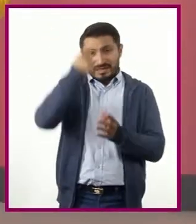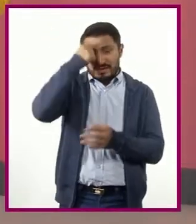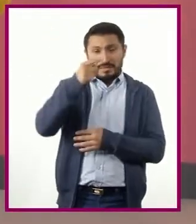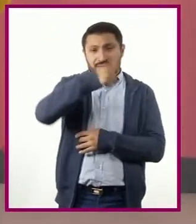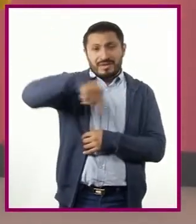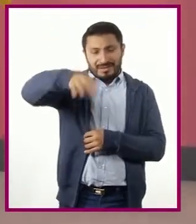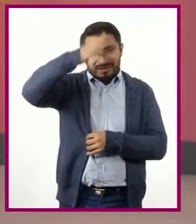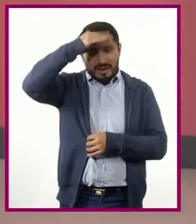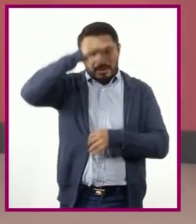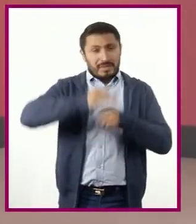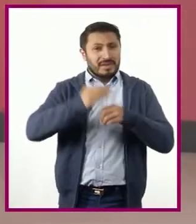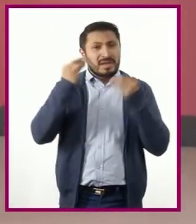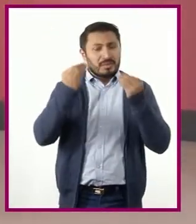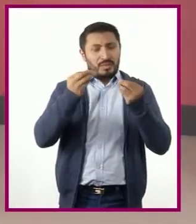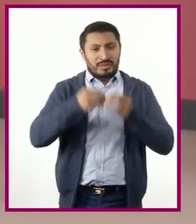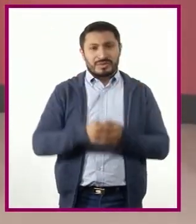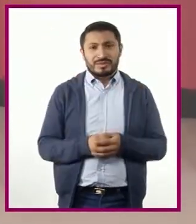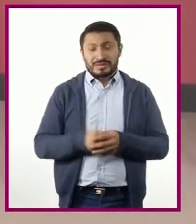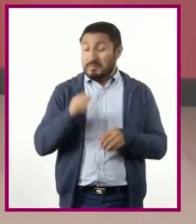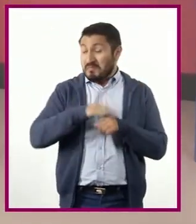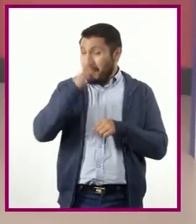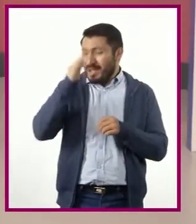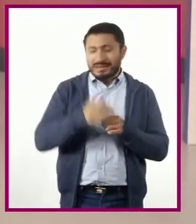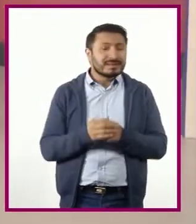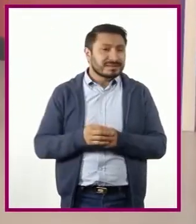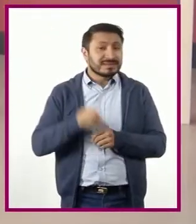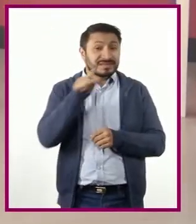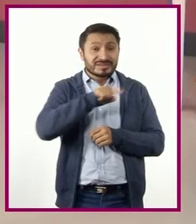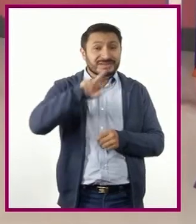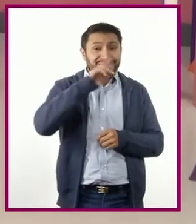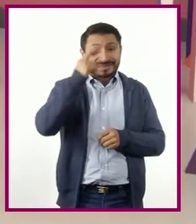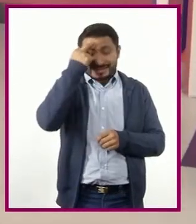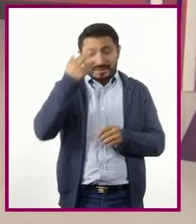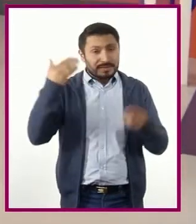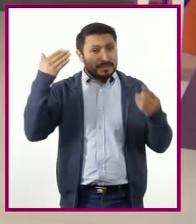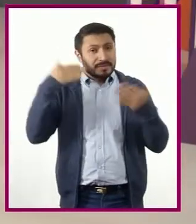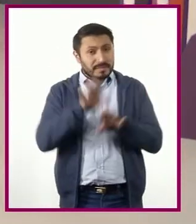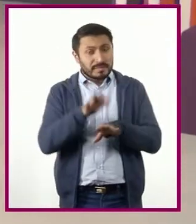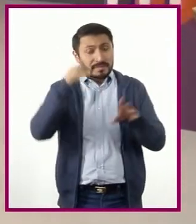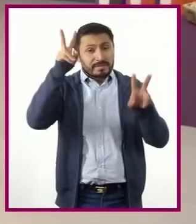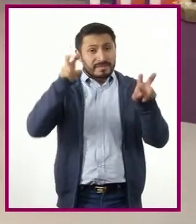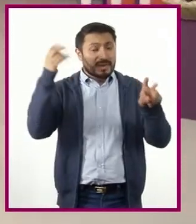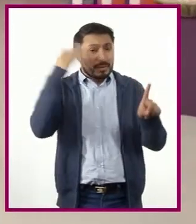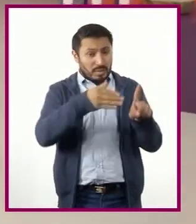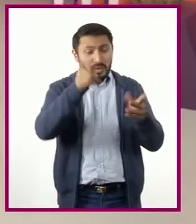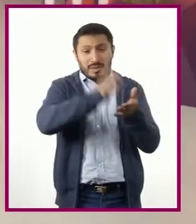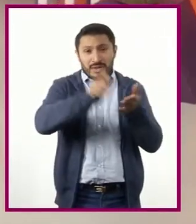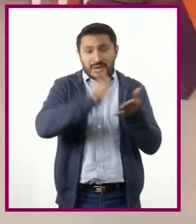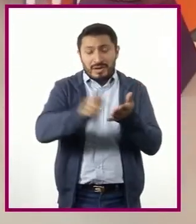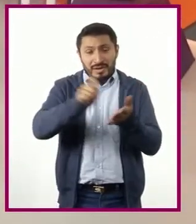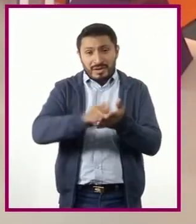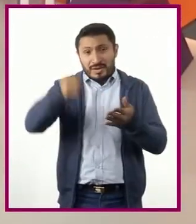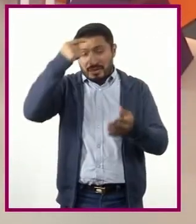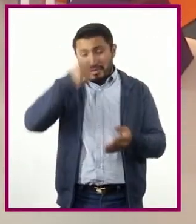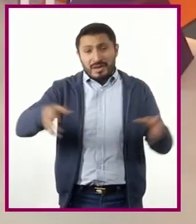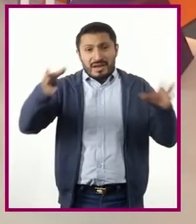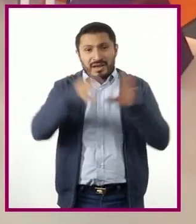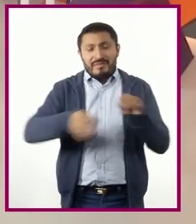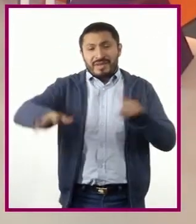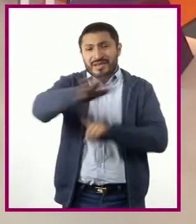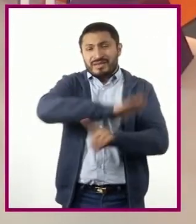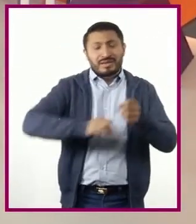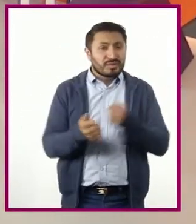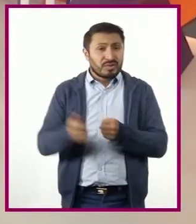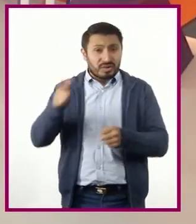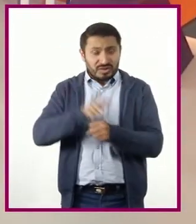para todos y todas ustedes. Les recuerdo que sobre el propósito, escribir textos que describan el contexto